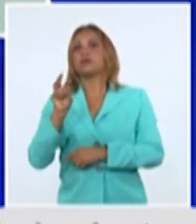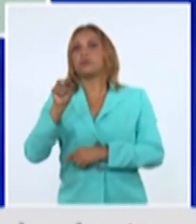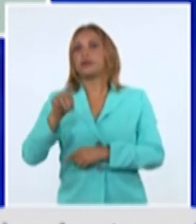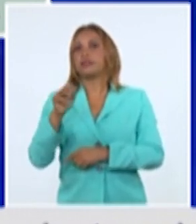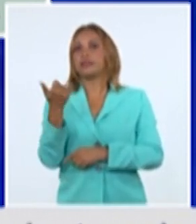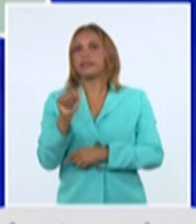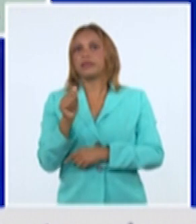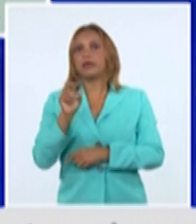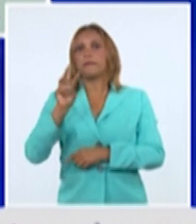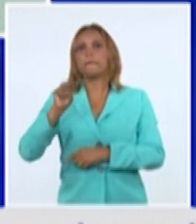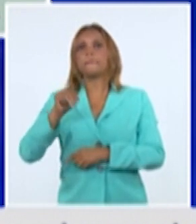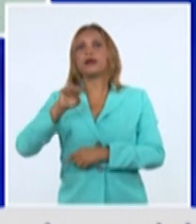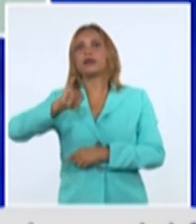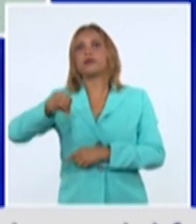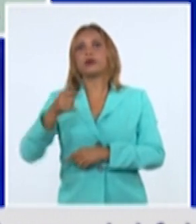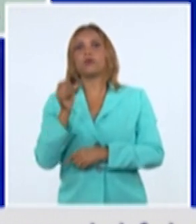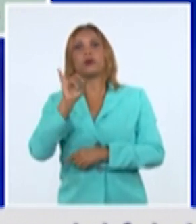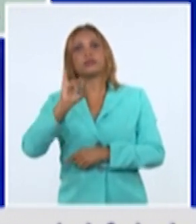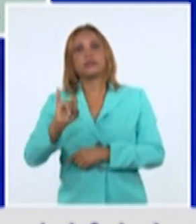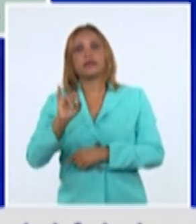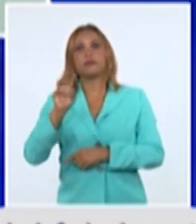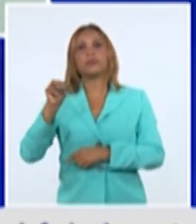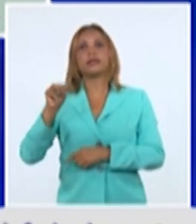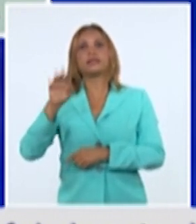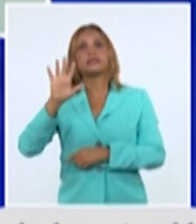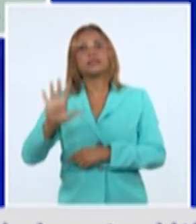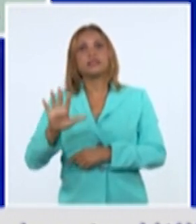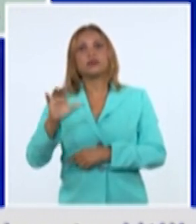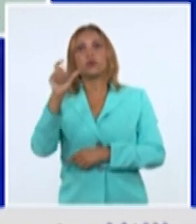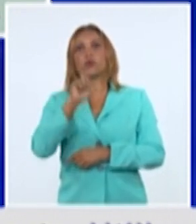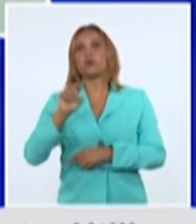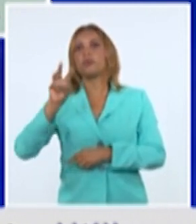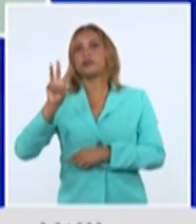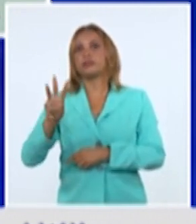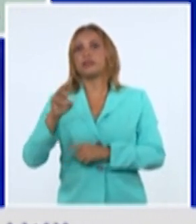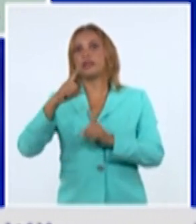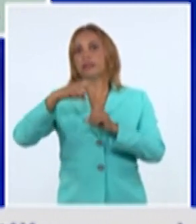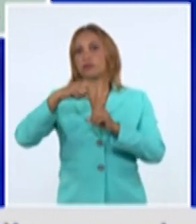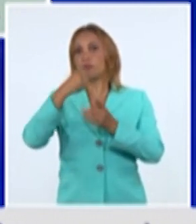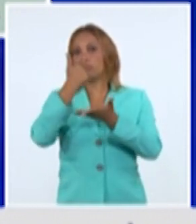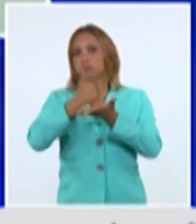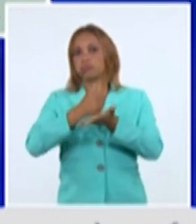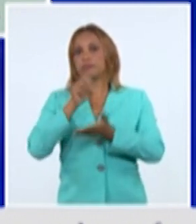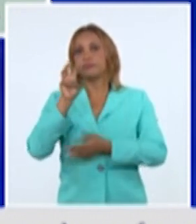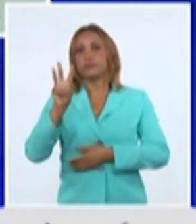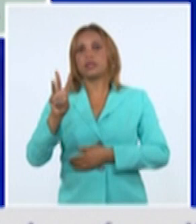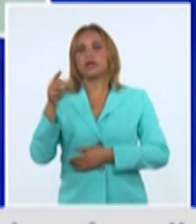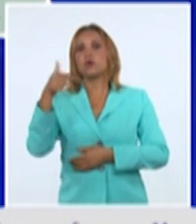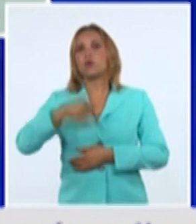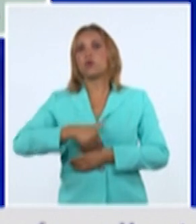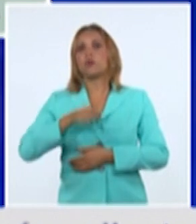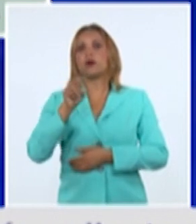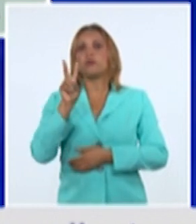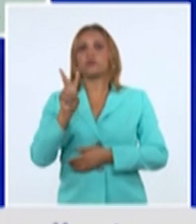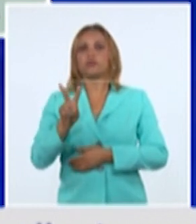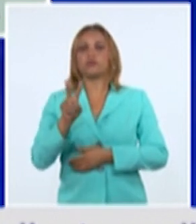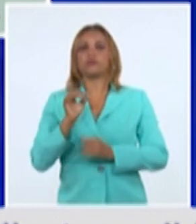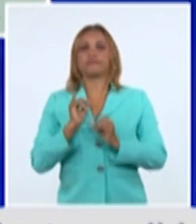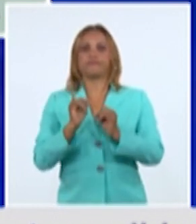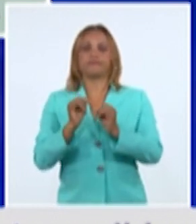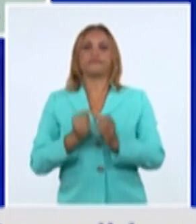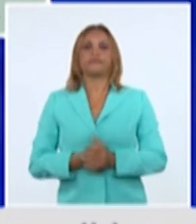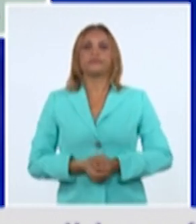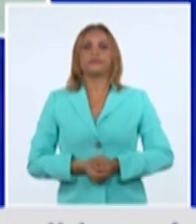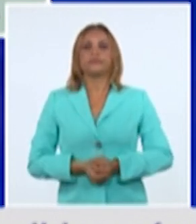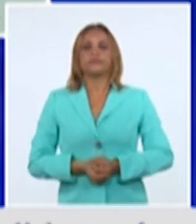10, Majibacoa 6, Manatí 5, Colombia 3, al igual que Las Tunas, y Jobabo solo reporta 2